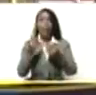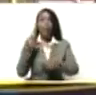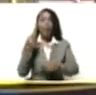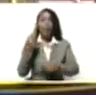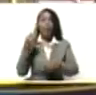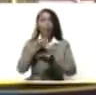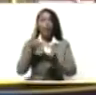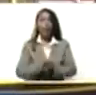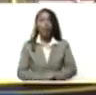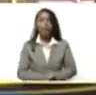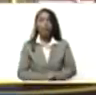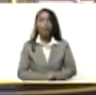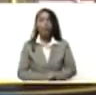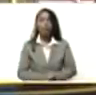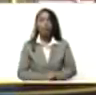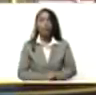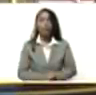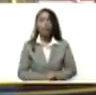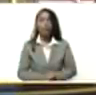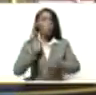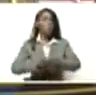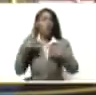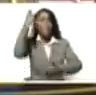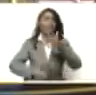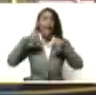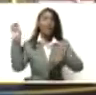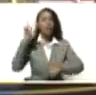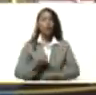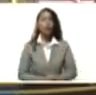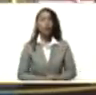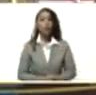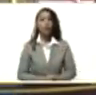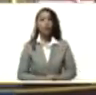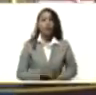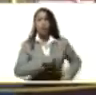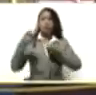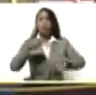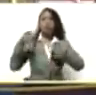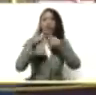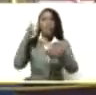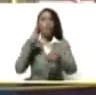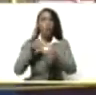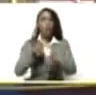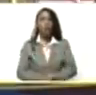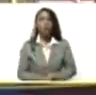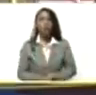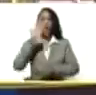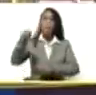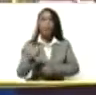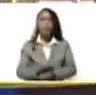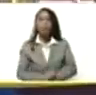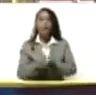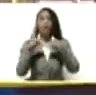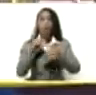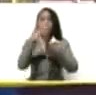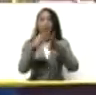felicitaciones a todos y todas buenas noticias van a tener en estos días de algo que autorice para ustedes